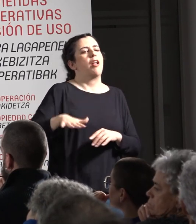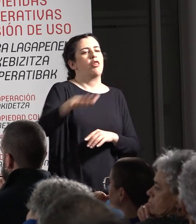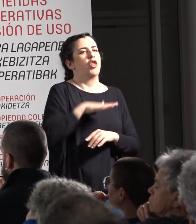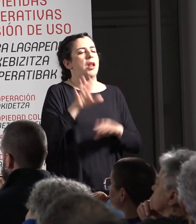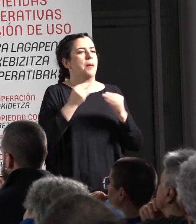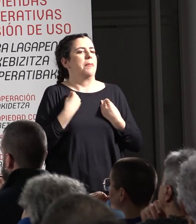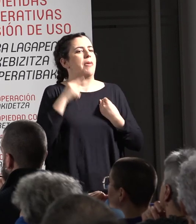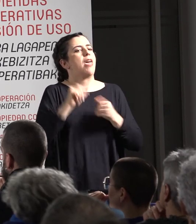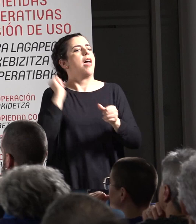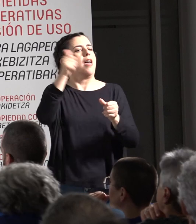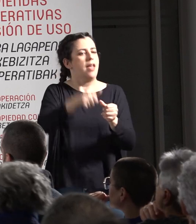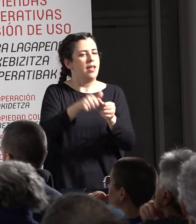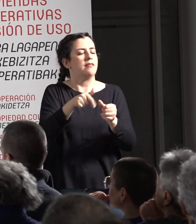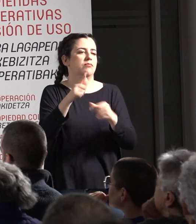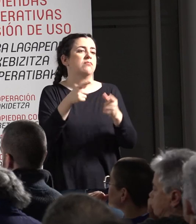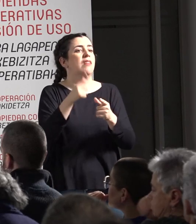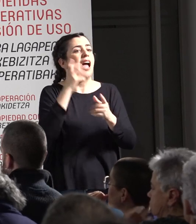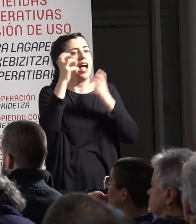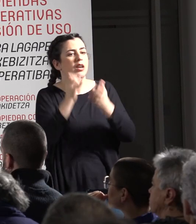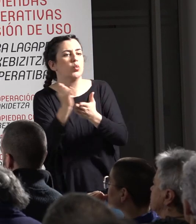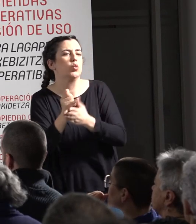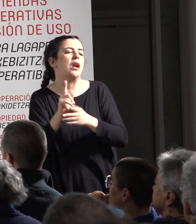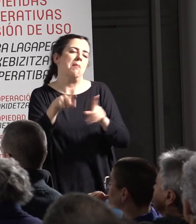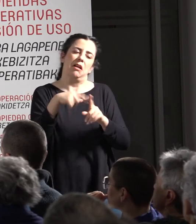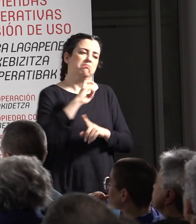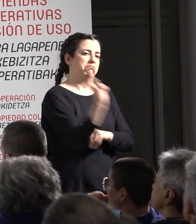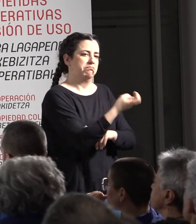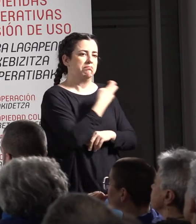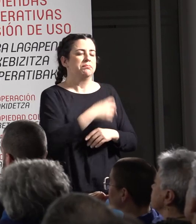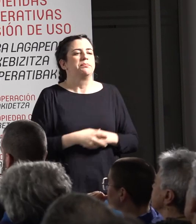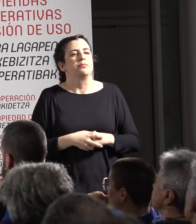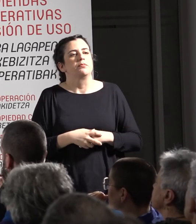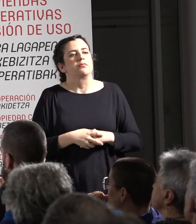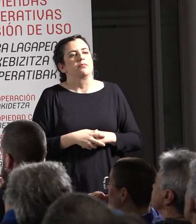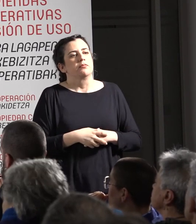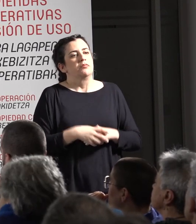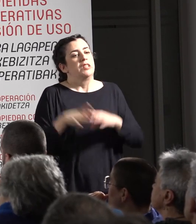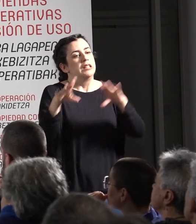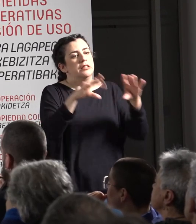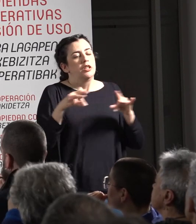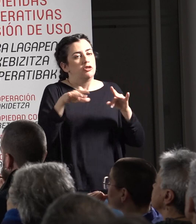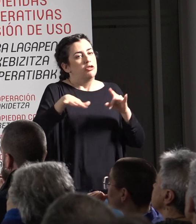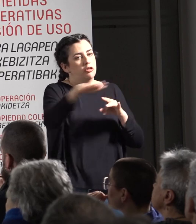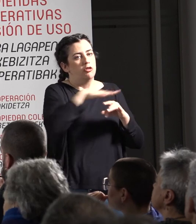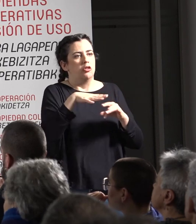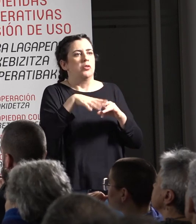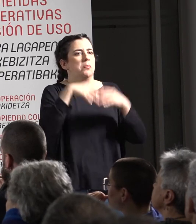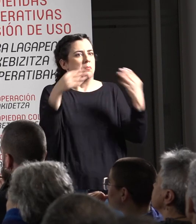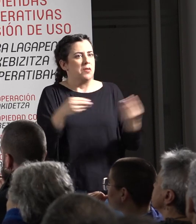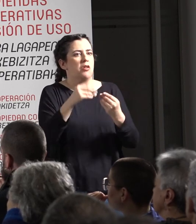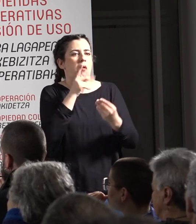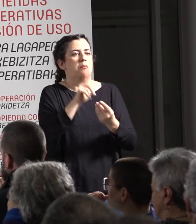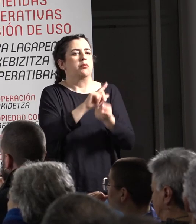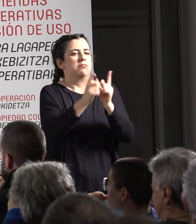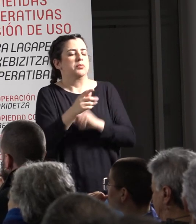con actividades diversas, no solo la agrícola, sino otras. Luego regenera el territorio, también rehabilita patrimonio, que hay